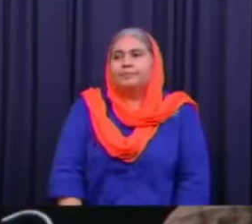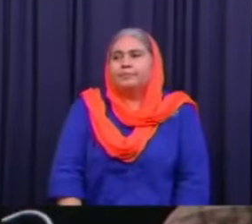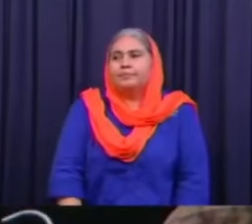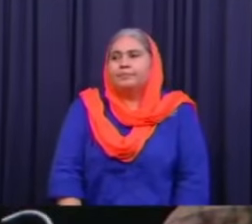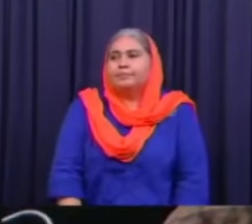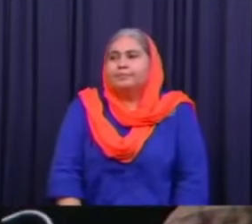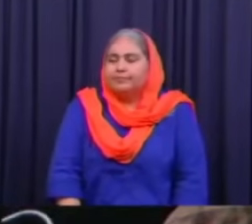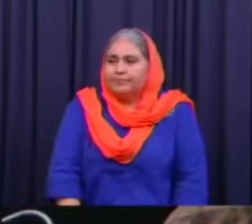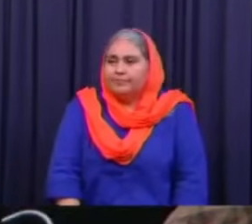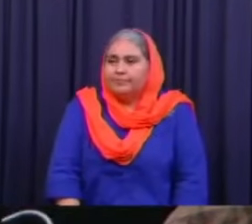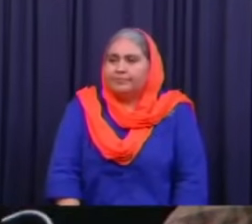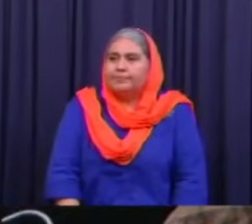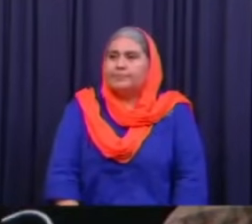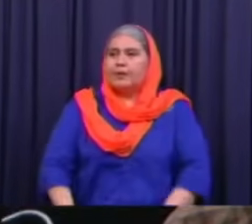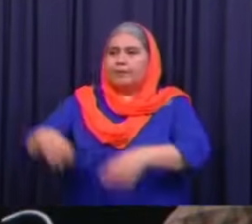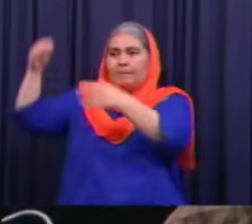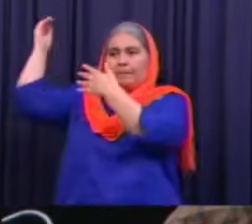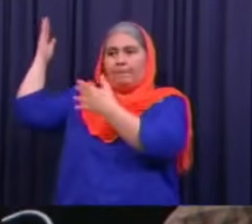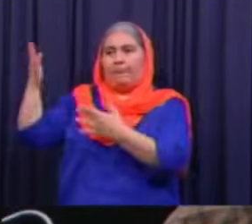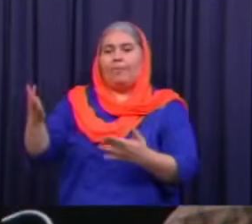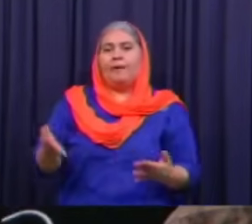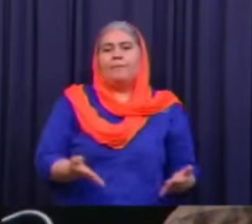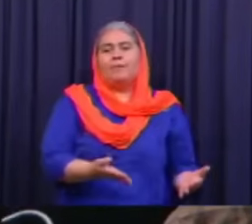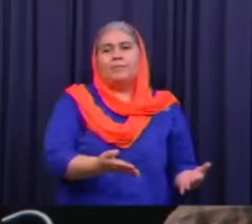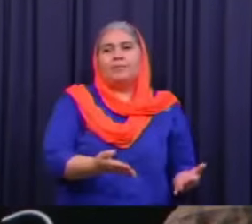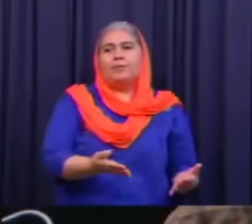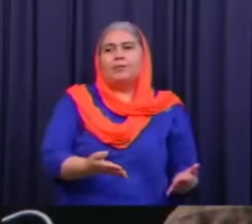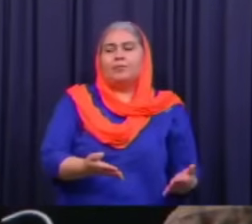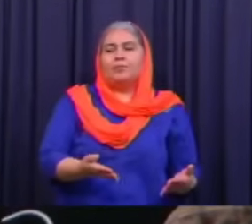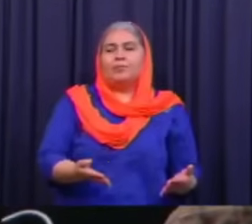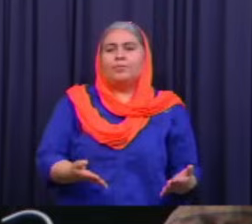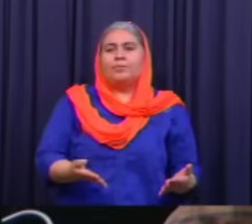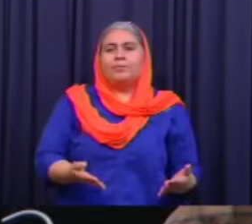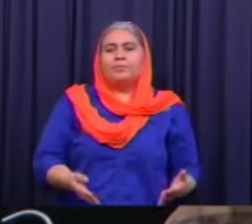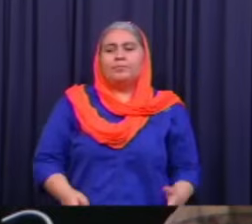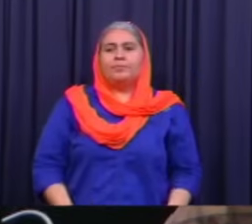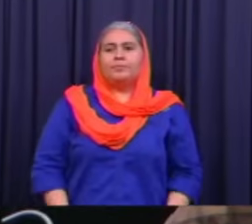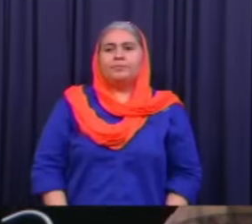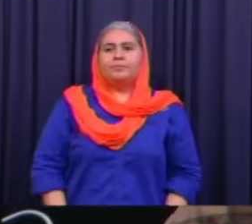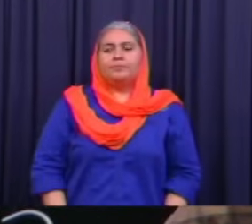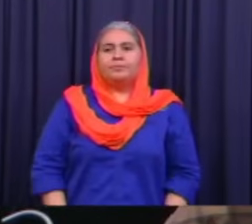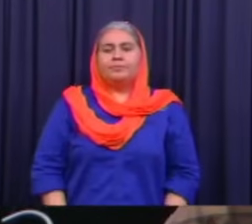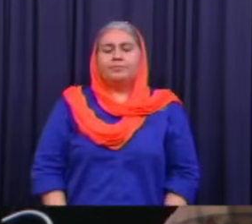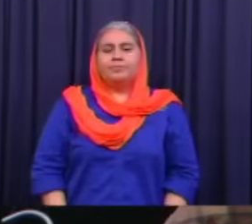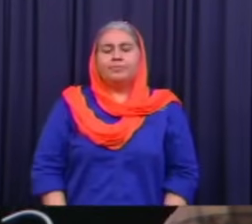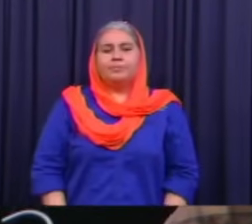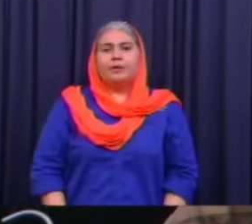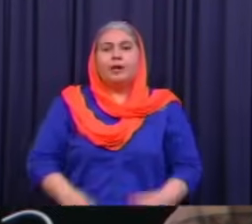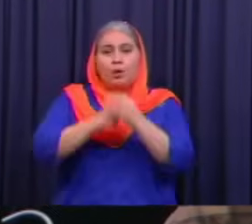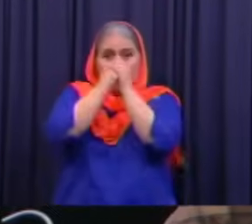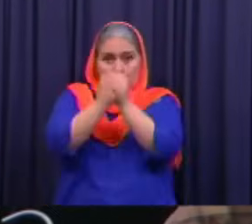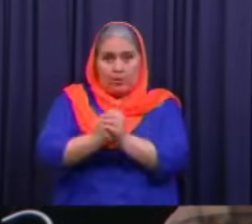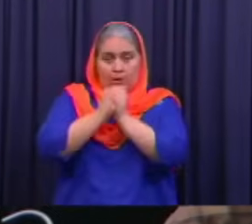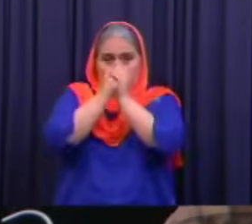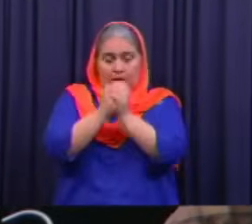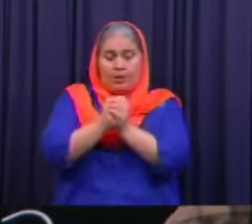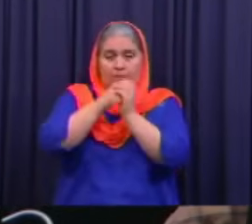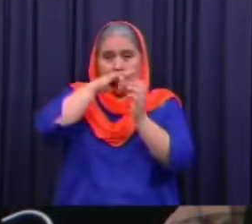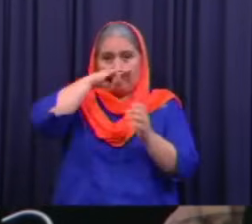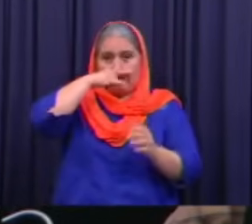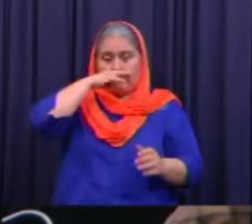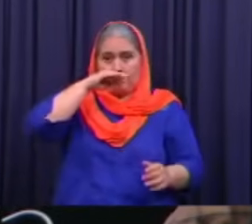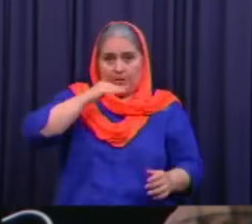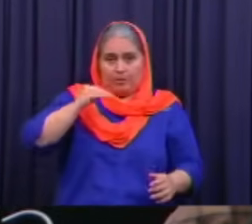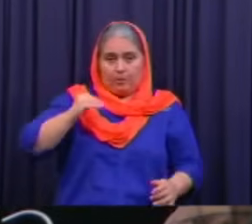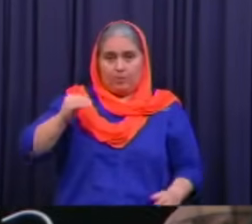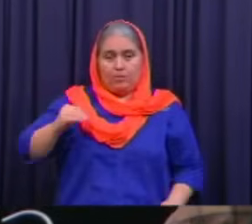Dios bienvenidos una niña viene viene al Señor atmle por favor un hermano í trae a